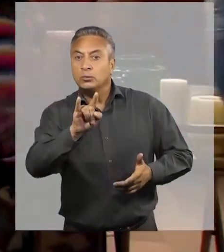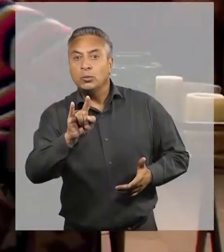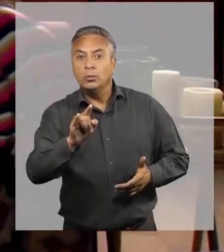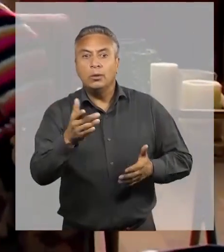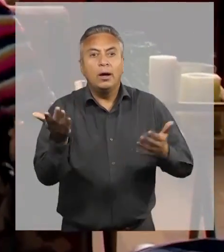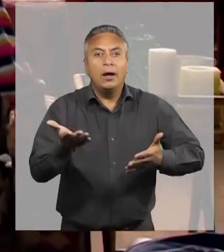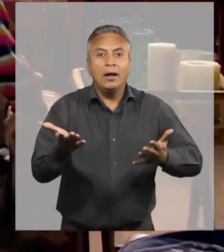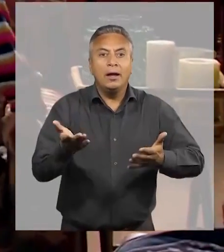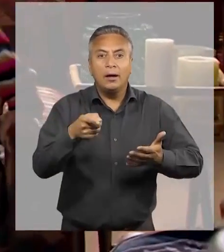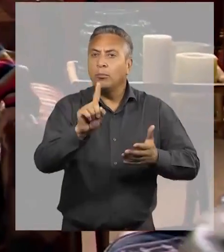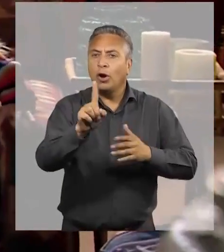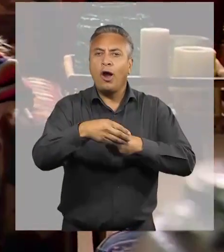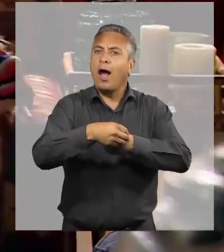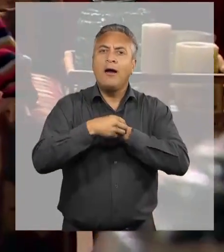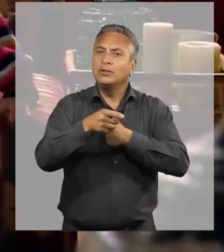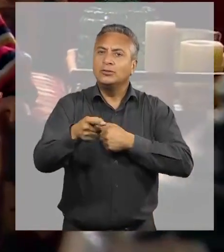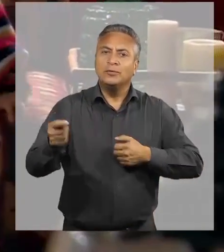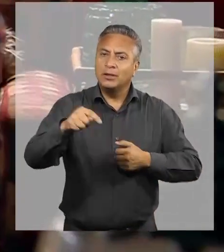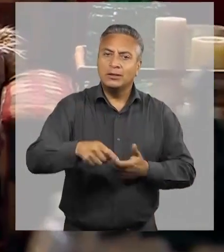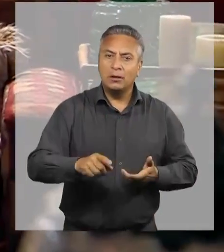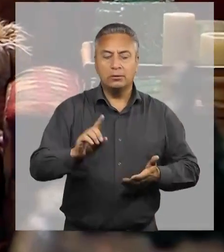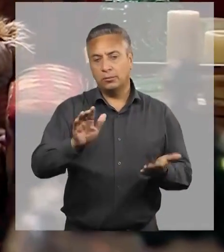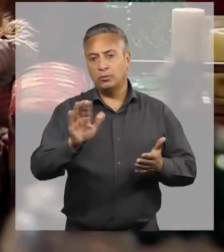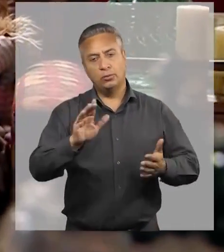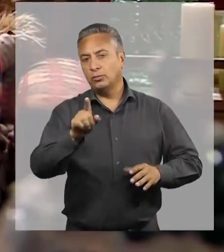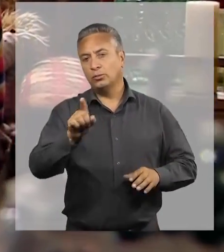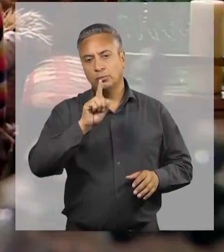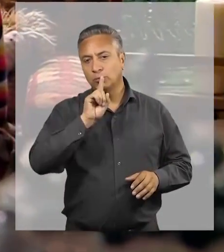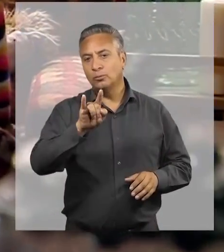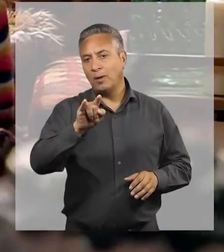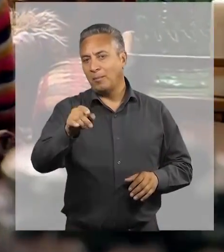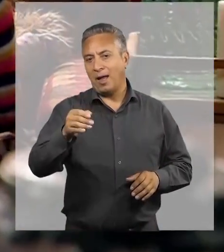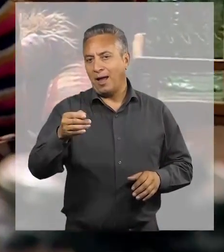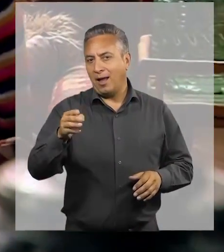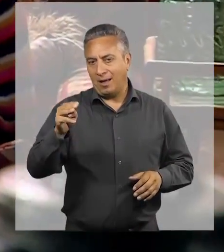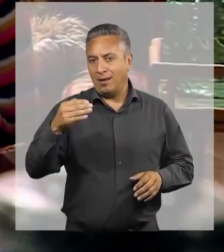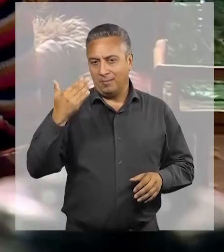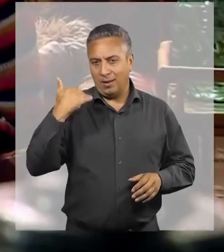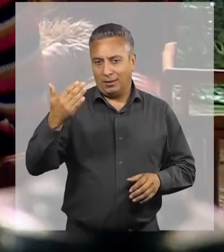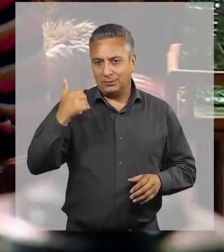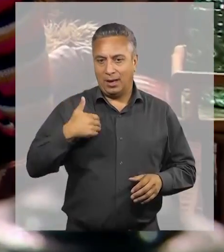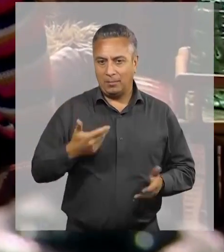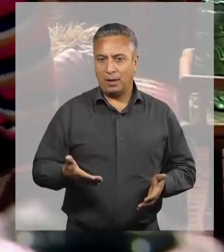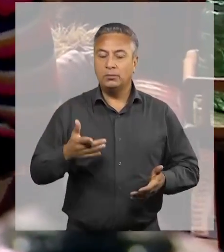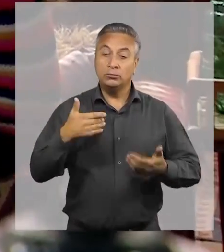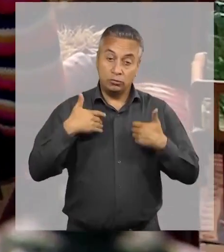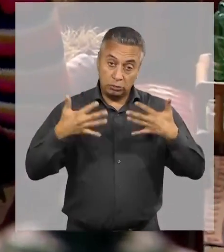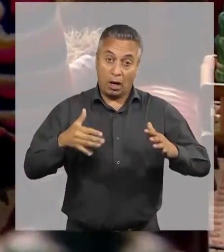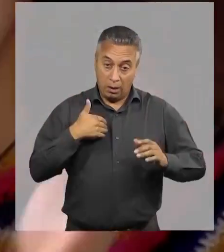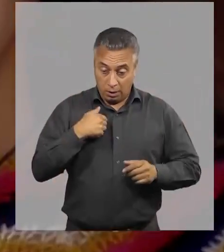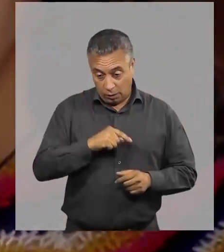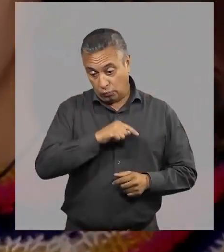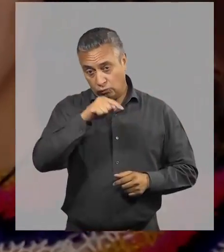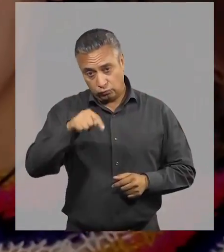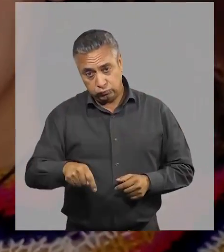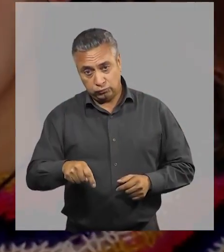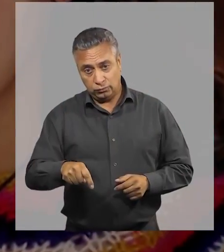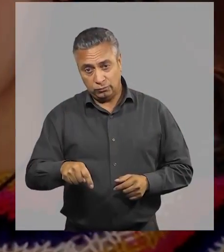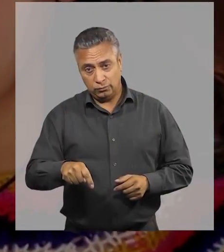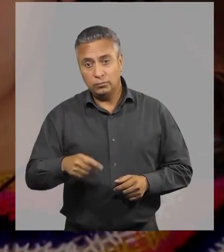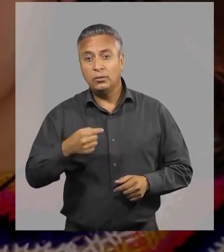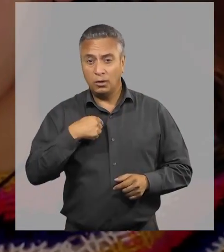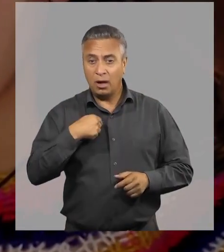¿Y tú? ¿Qué onda? ¿Por qué no me avisaste que venía? No, que tu mamá me había llamado. Pero mira, ya que estoy